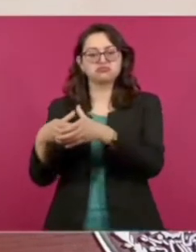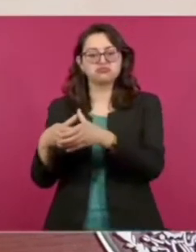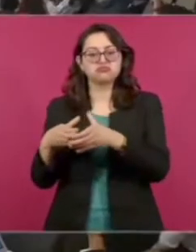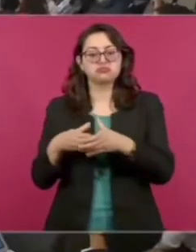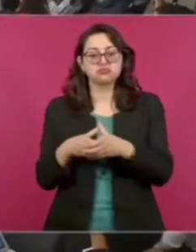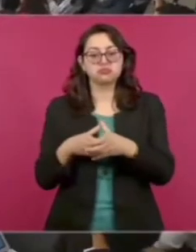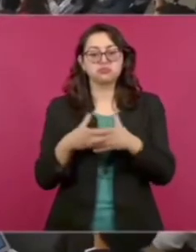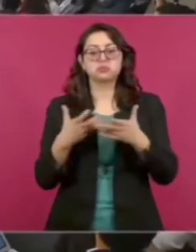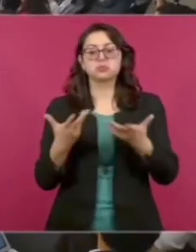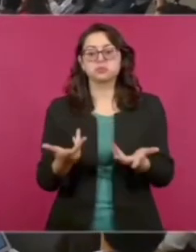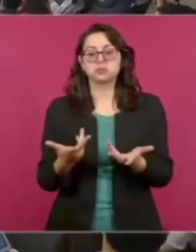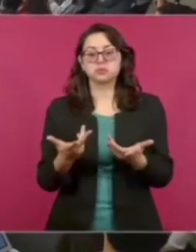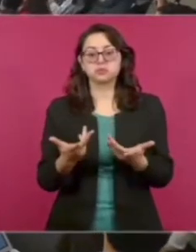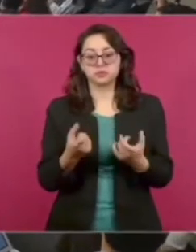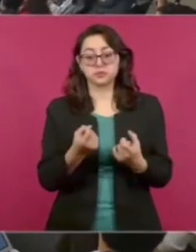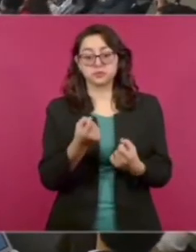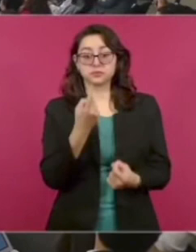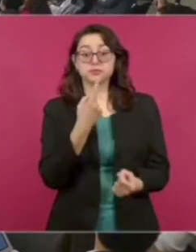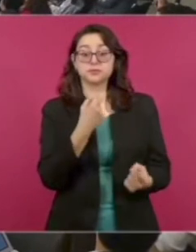presuntamente se están